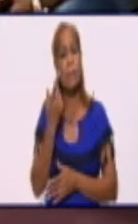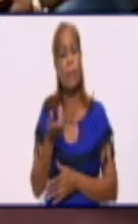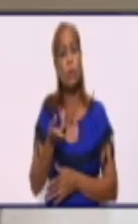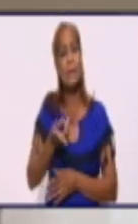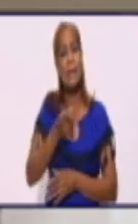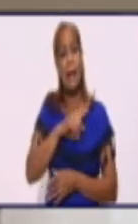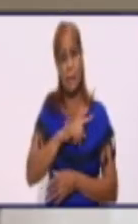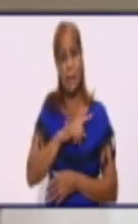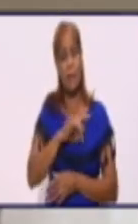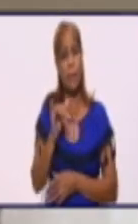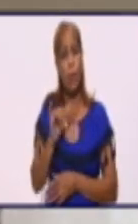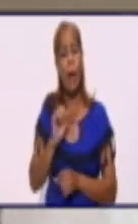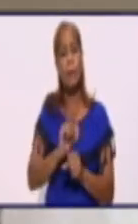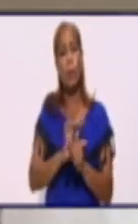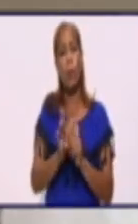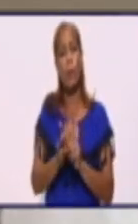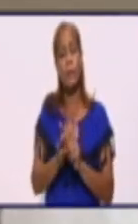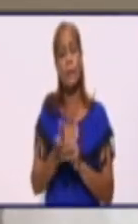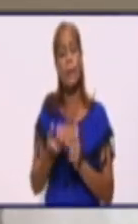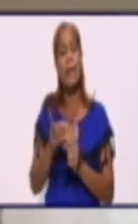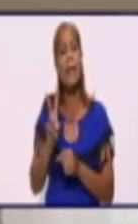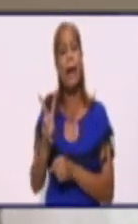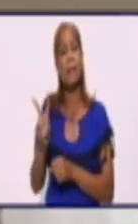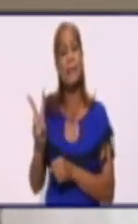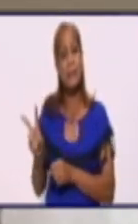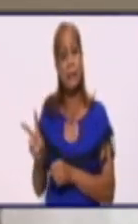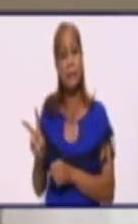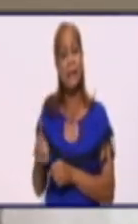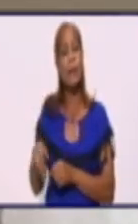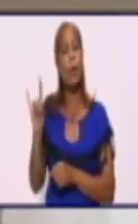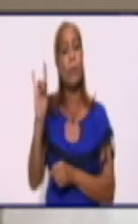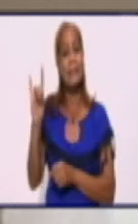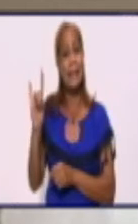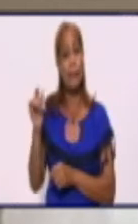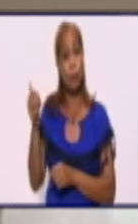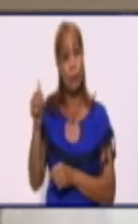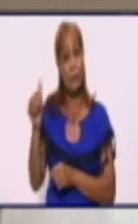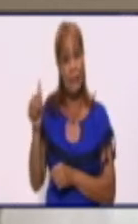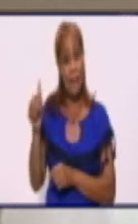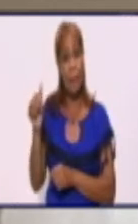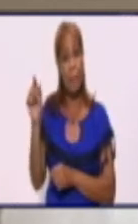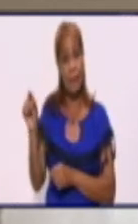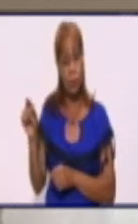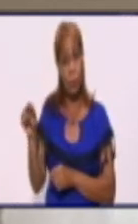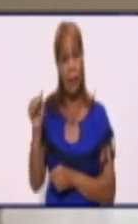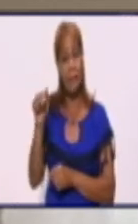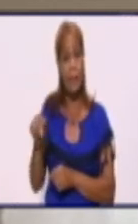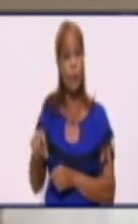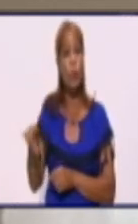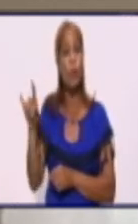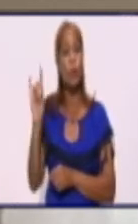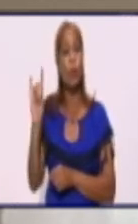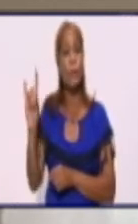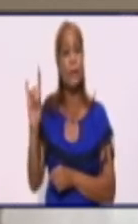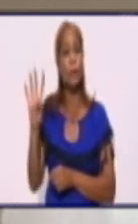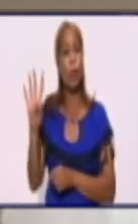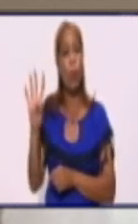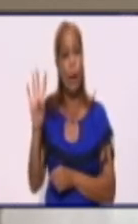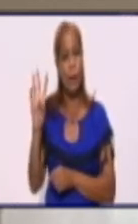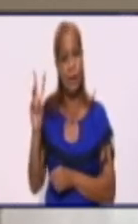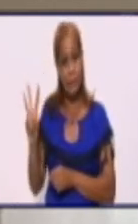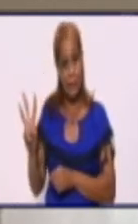sugestivo a COVID, la pesquisa levantó 910 casos y de ellos 243 fueron sospechosos. Es decir, que